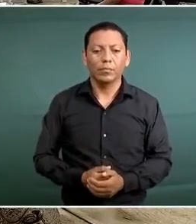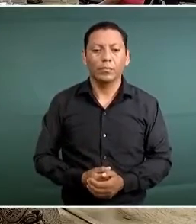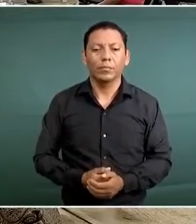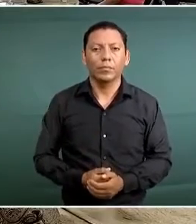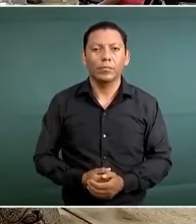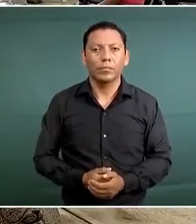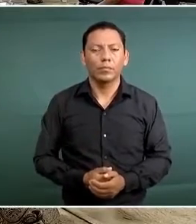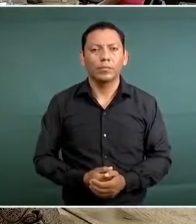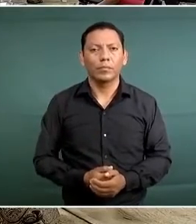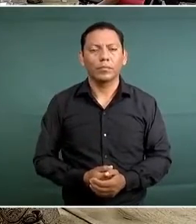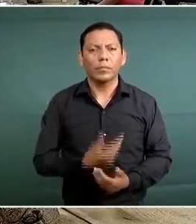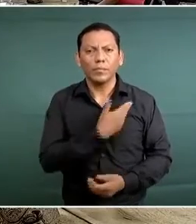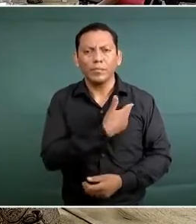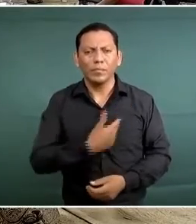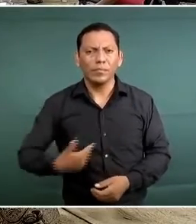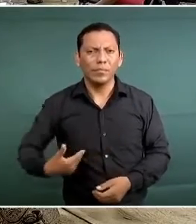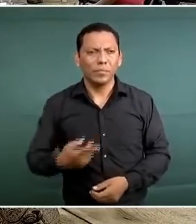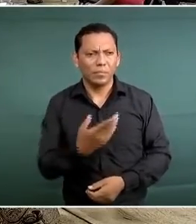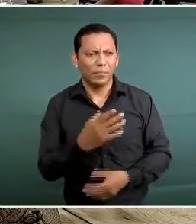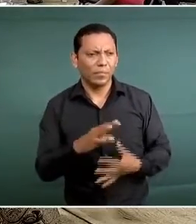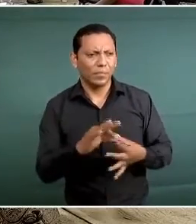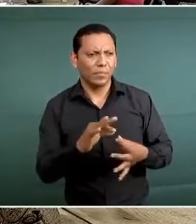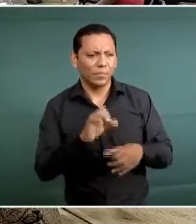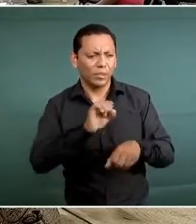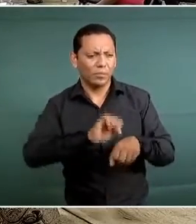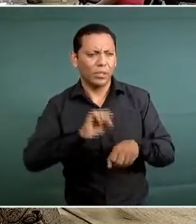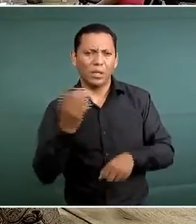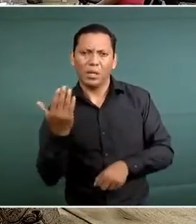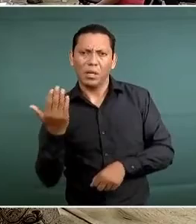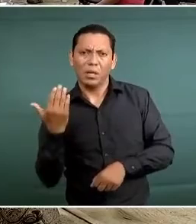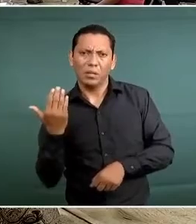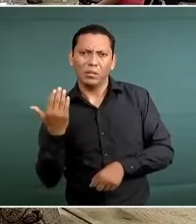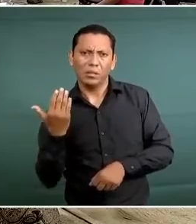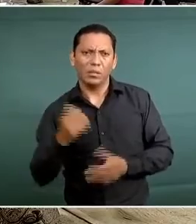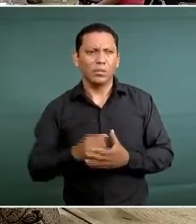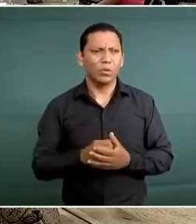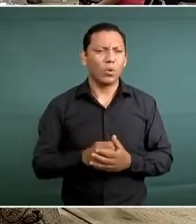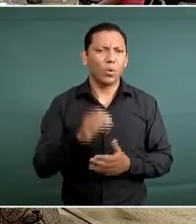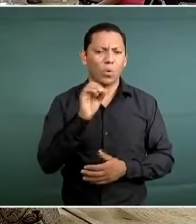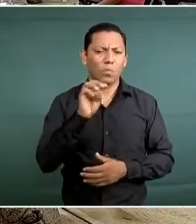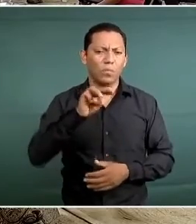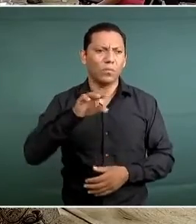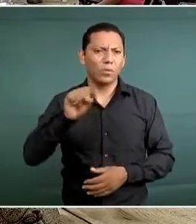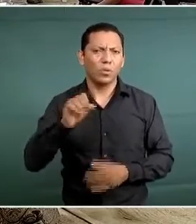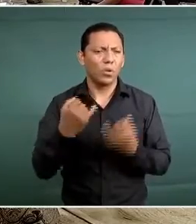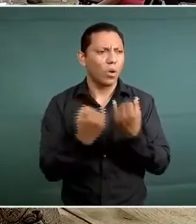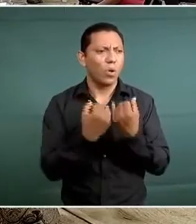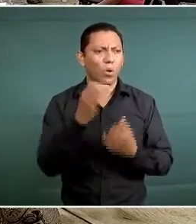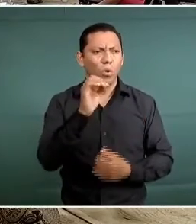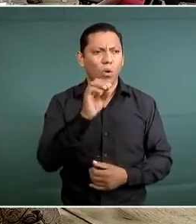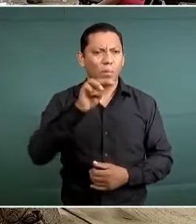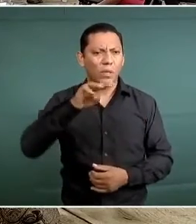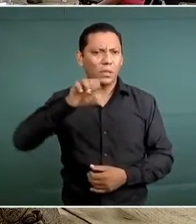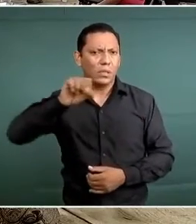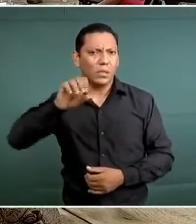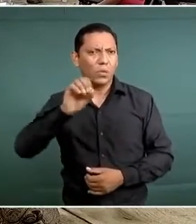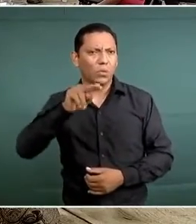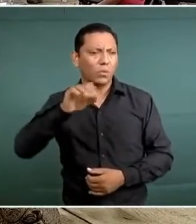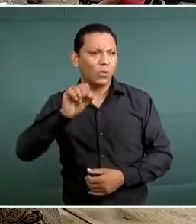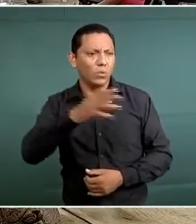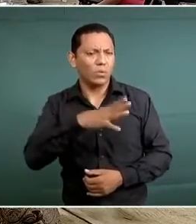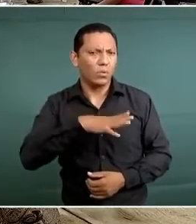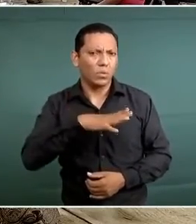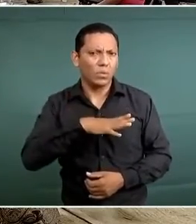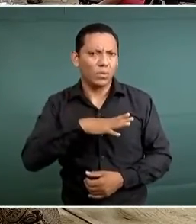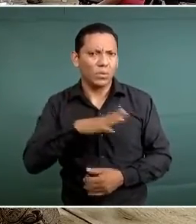presidente hace unas semanas la organización panamericana de la salud e incluso la OMS han alertado a los